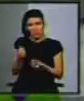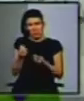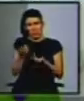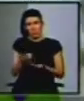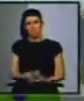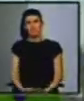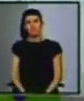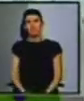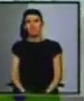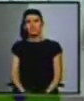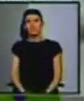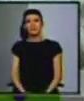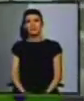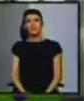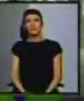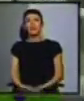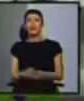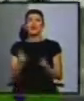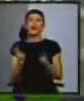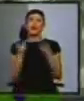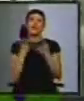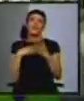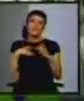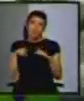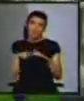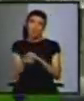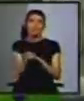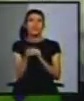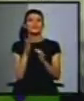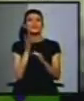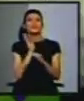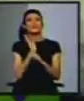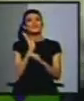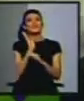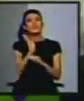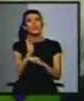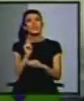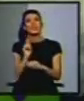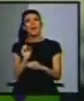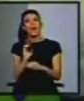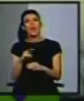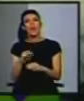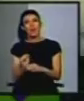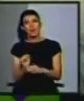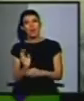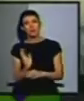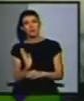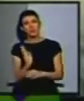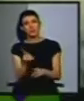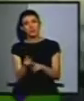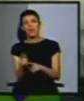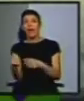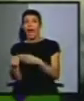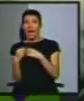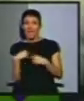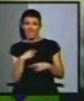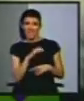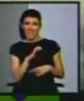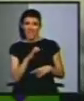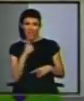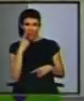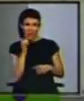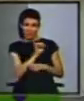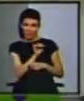ilógico. Por fin cruzamos y vamos camino a Tacna. Elías nos advierte que en esta zona se construirá una pequeña